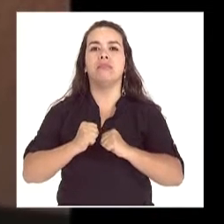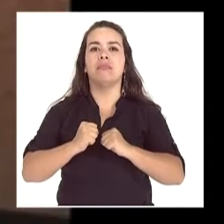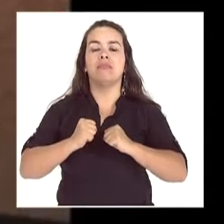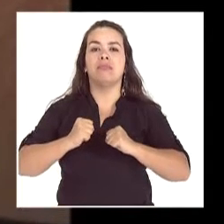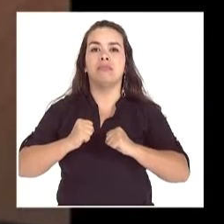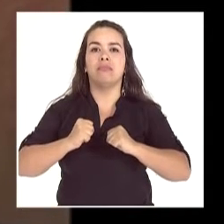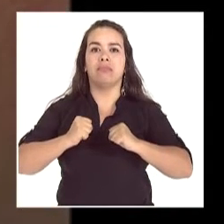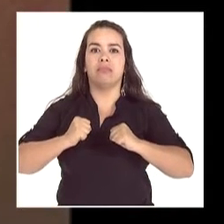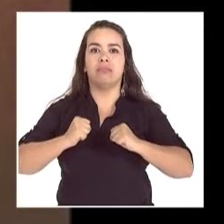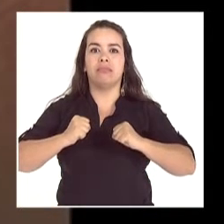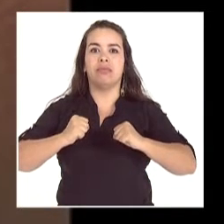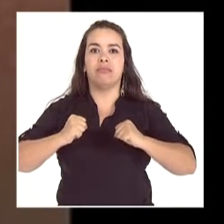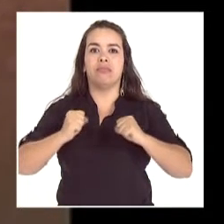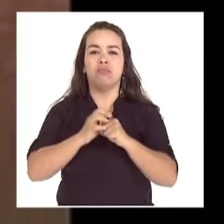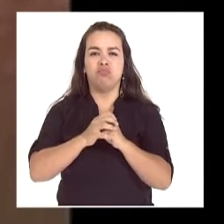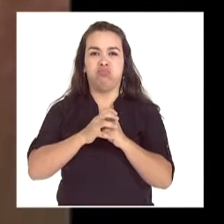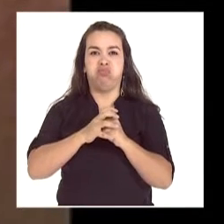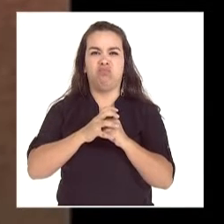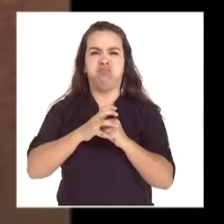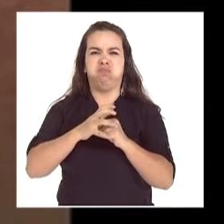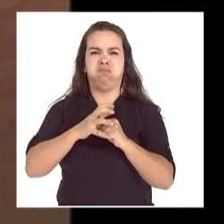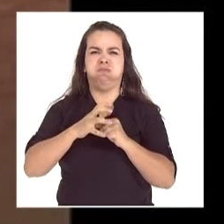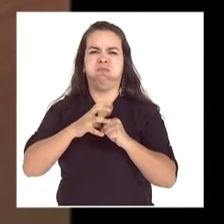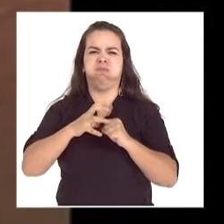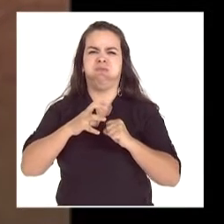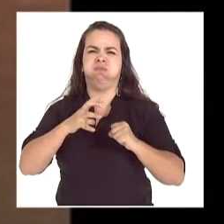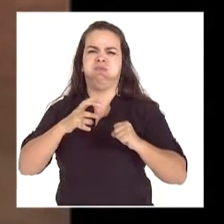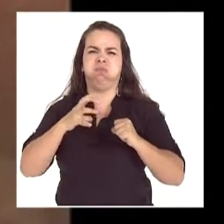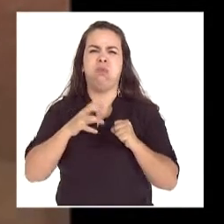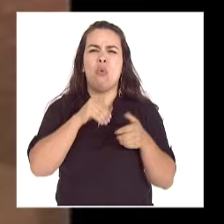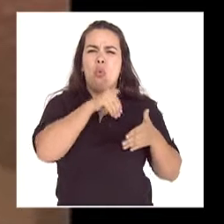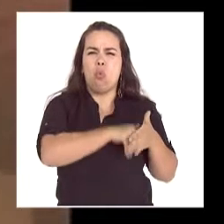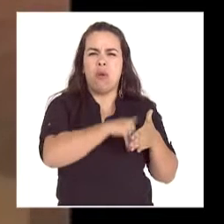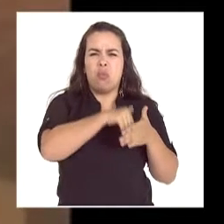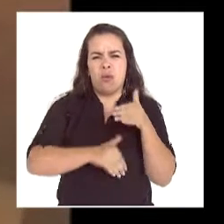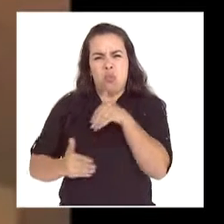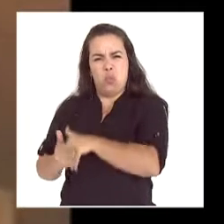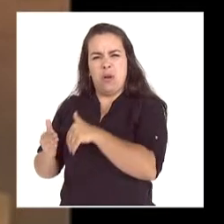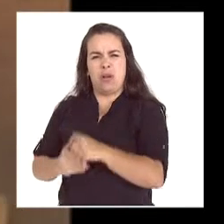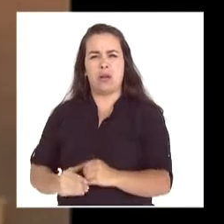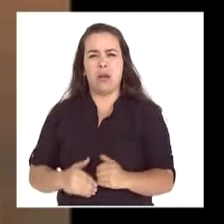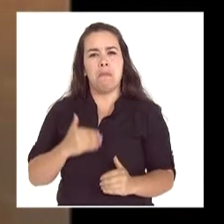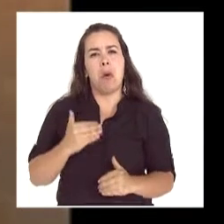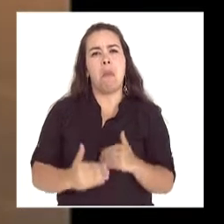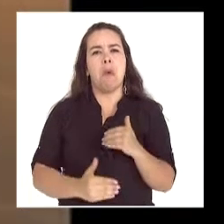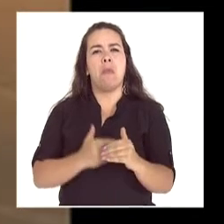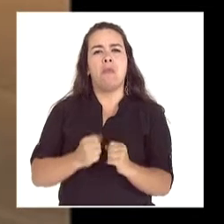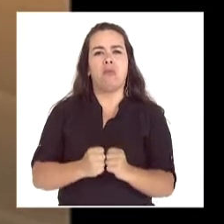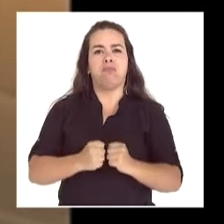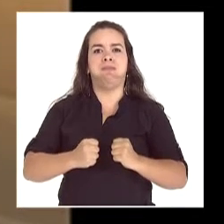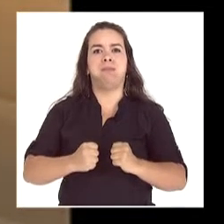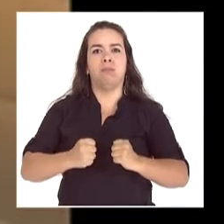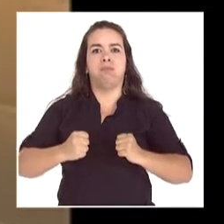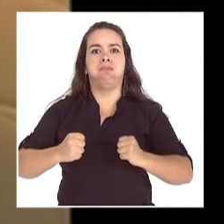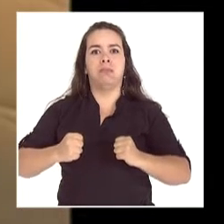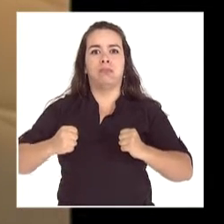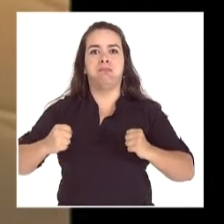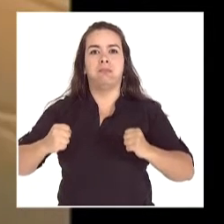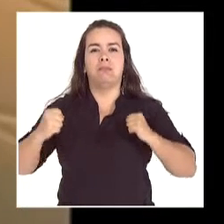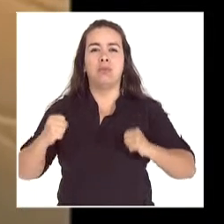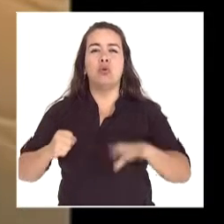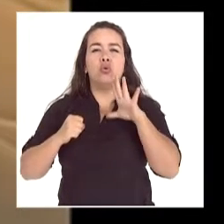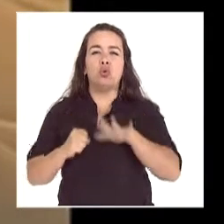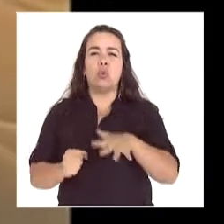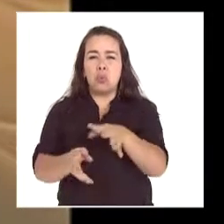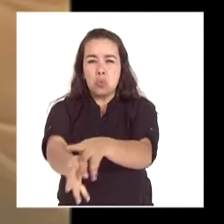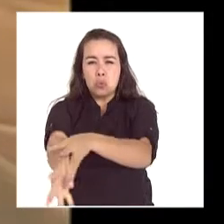bastante importante y el acúmulo de grasa va ocluyendo progresivamente la luz de la arteria y es lo